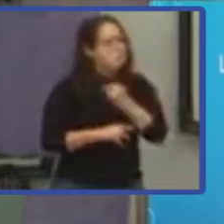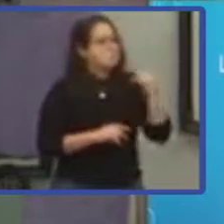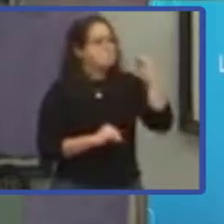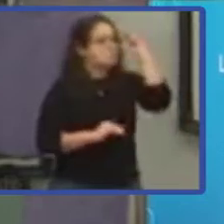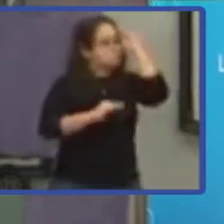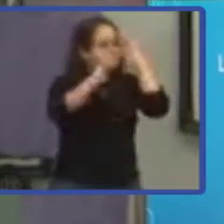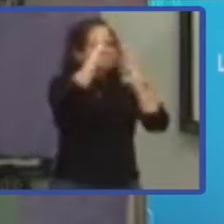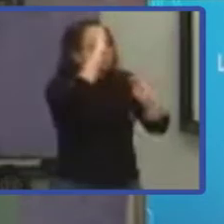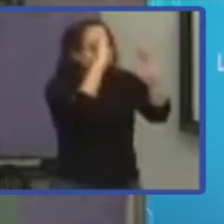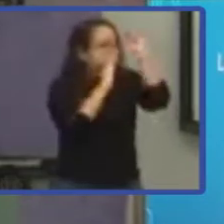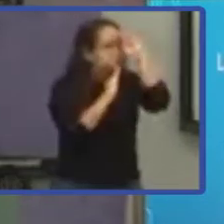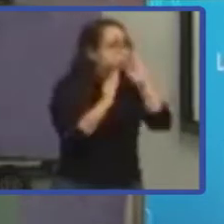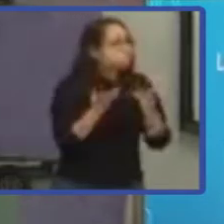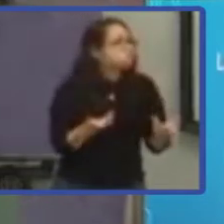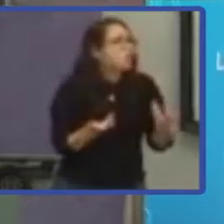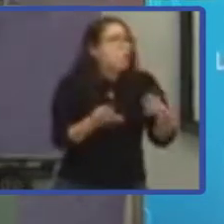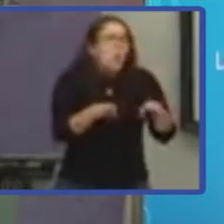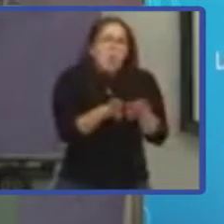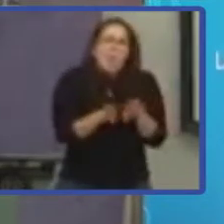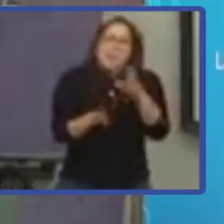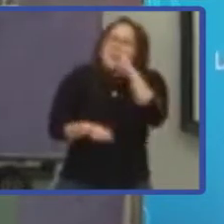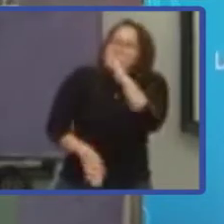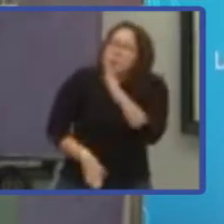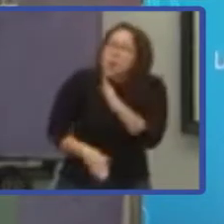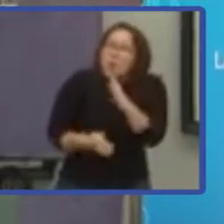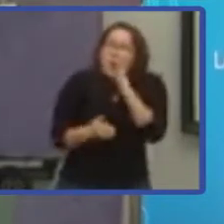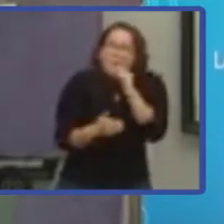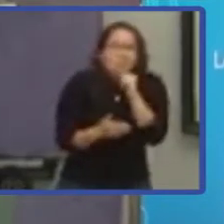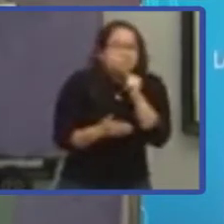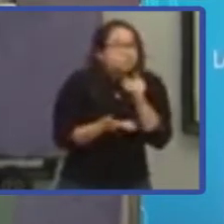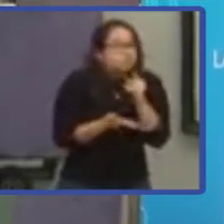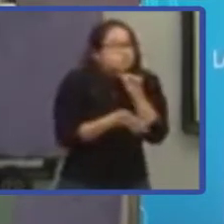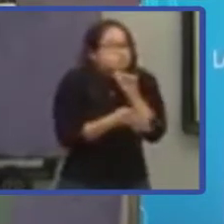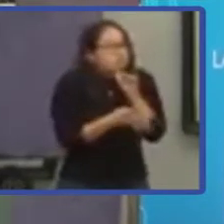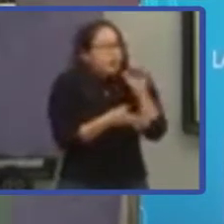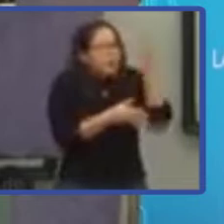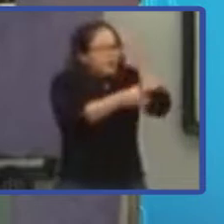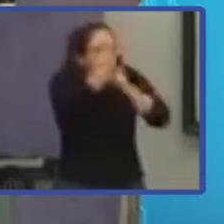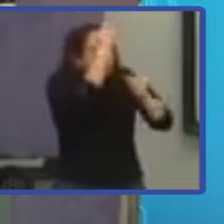implicaciones de aprender sobre el infinito. Siguiente, por favor.